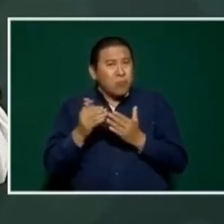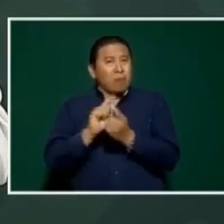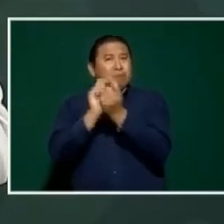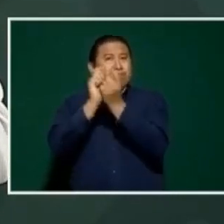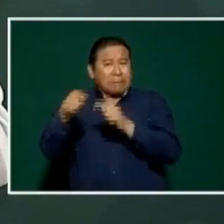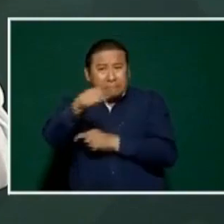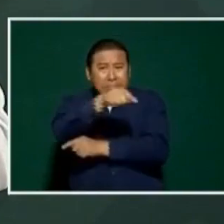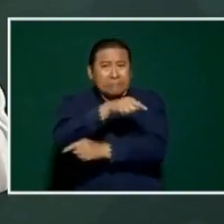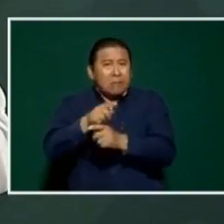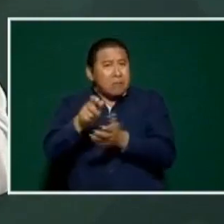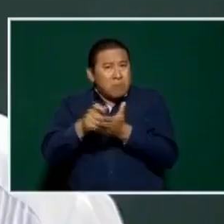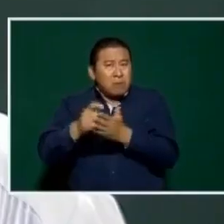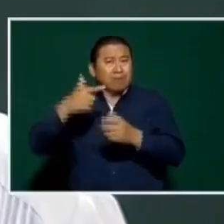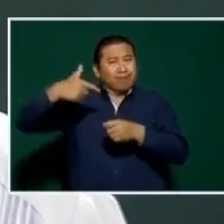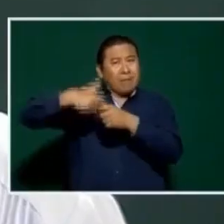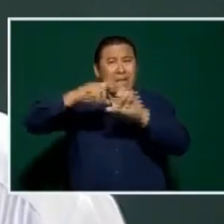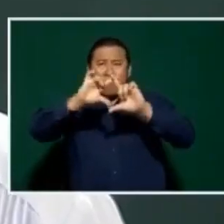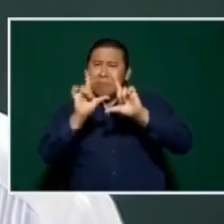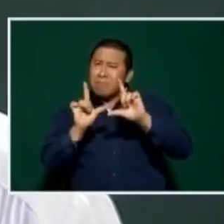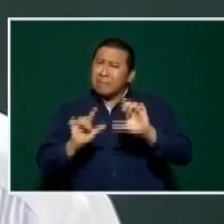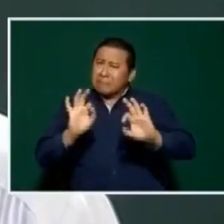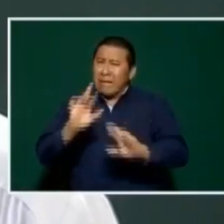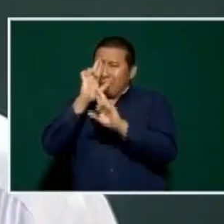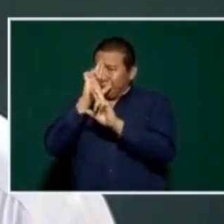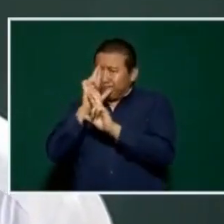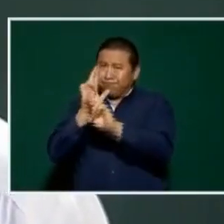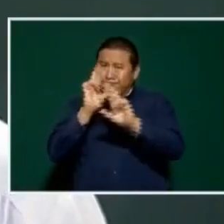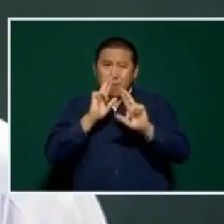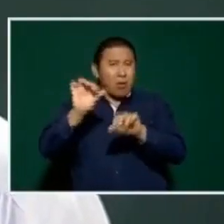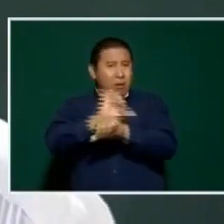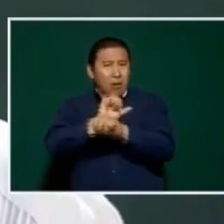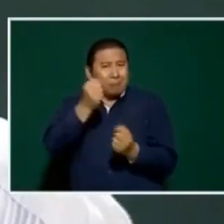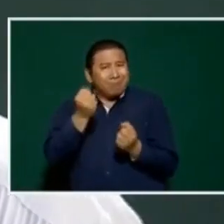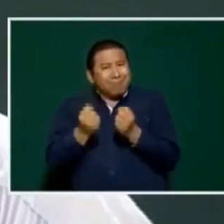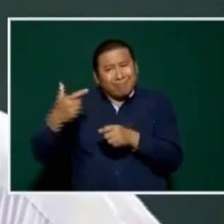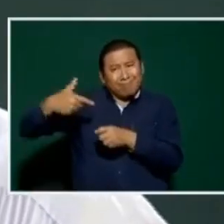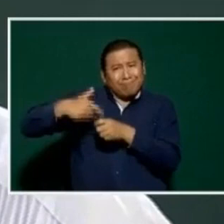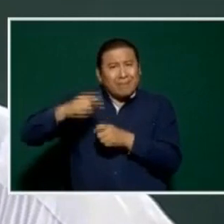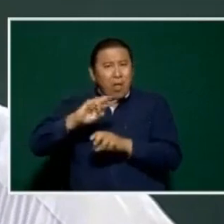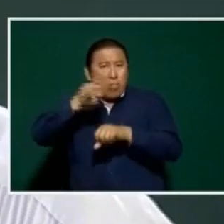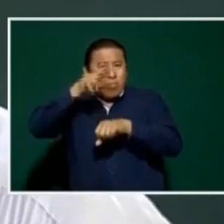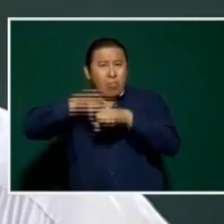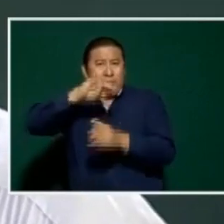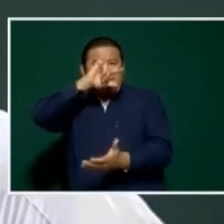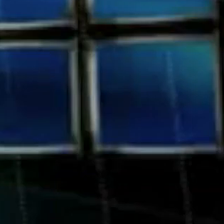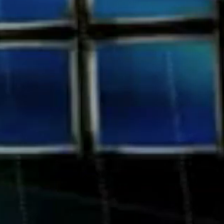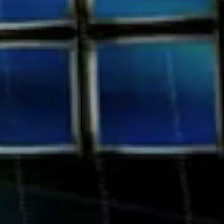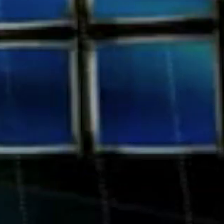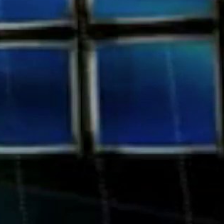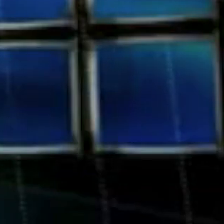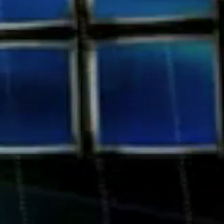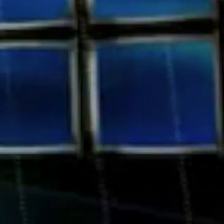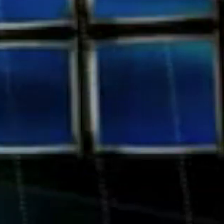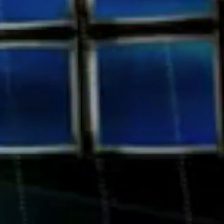cintura las gasolineras del país y respetando a los consumidores y respetando las normas y las leyes en nuestro país y